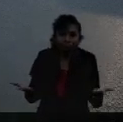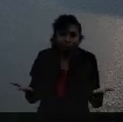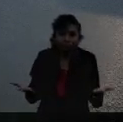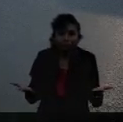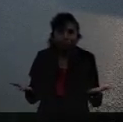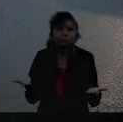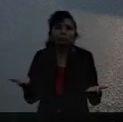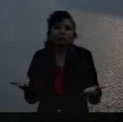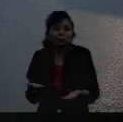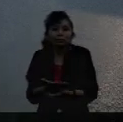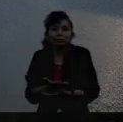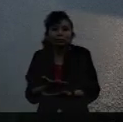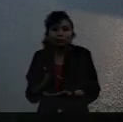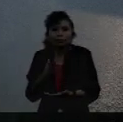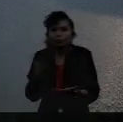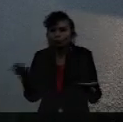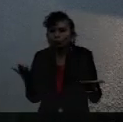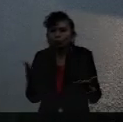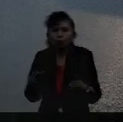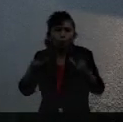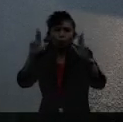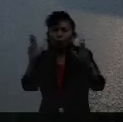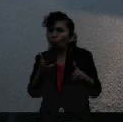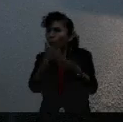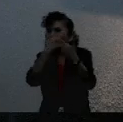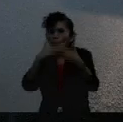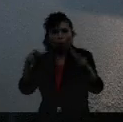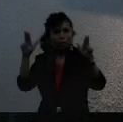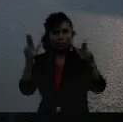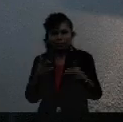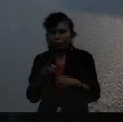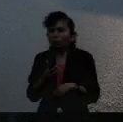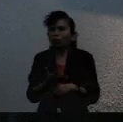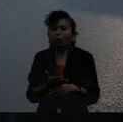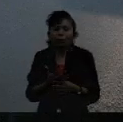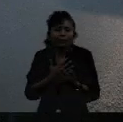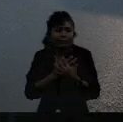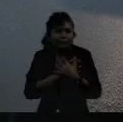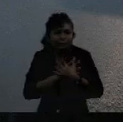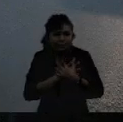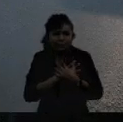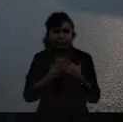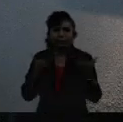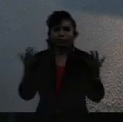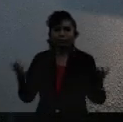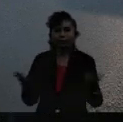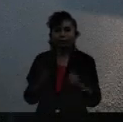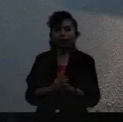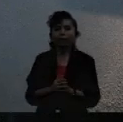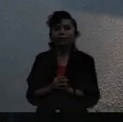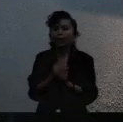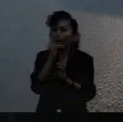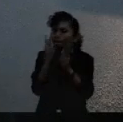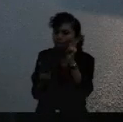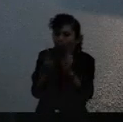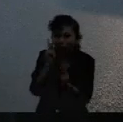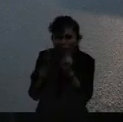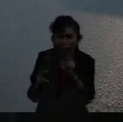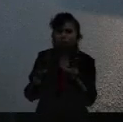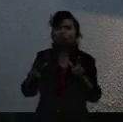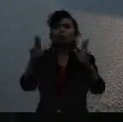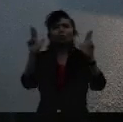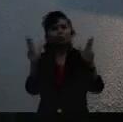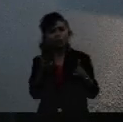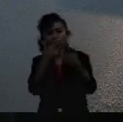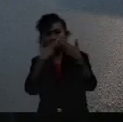podía amos haber tenido un mejor himno y me complace mucho saludar y siempre platico del himno y siempre